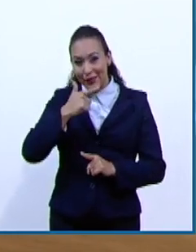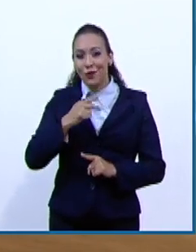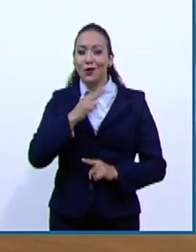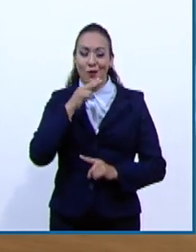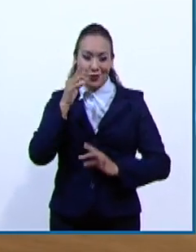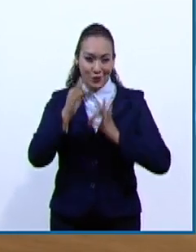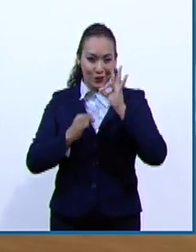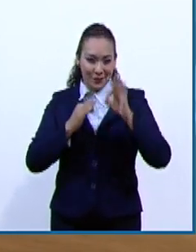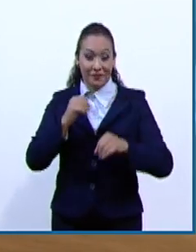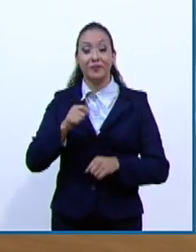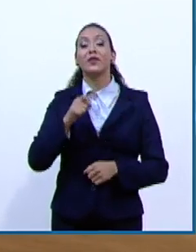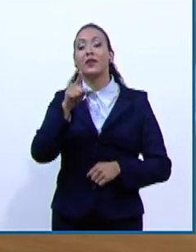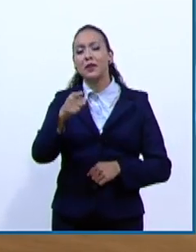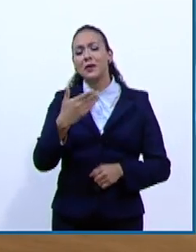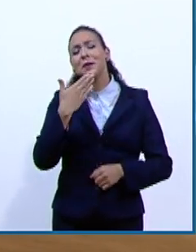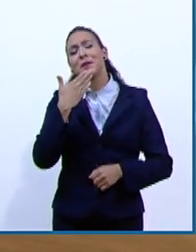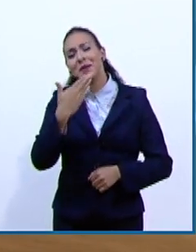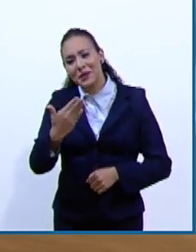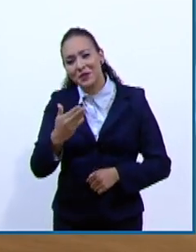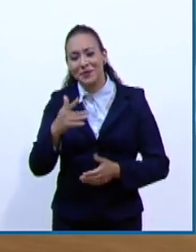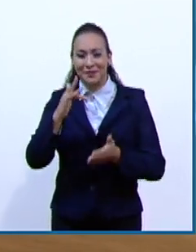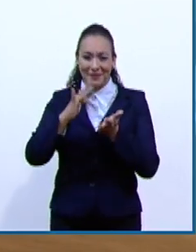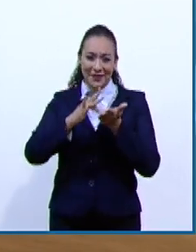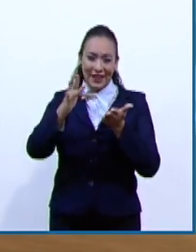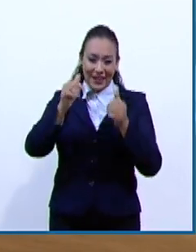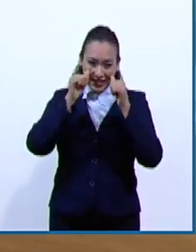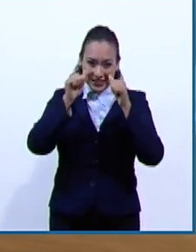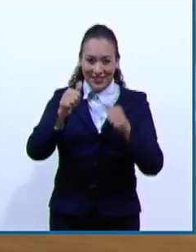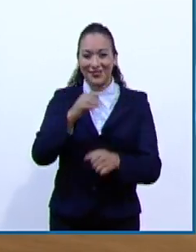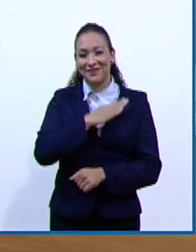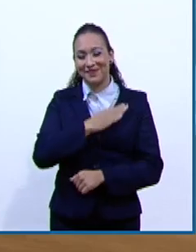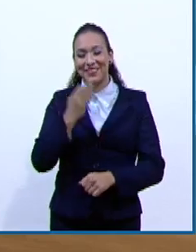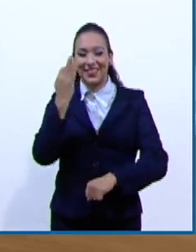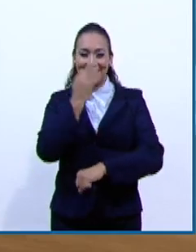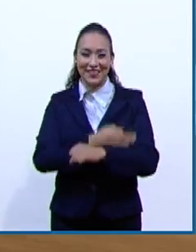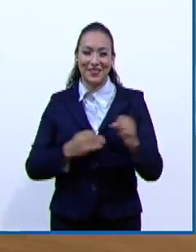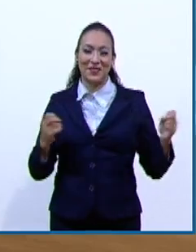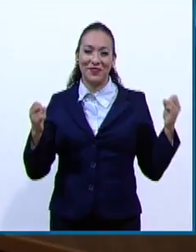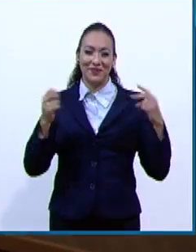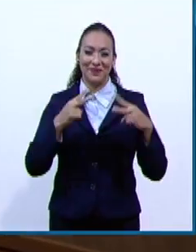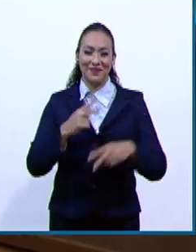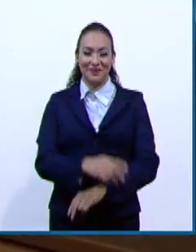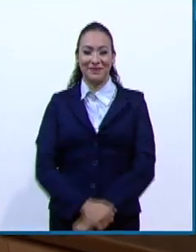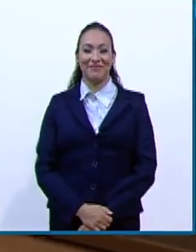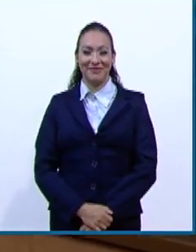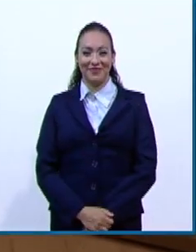Lorena Sánchez Cabrera y a nombre de todo el equipo le deseamos que tenga una excelente tarde. Hasta pronto.